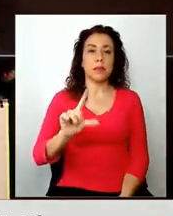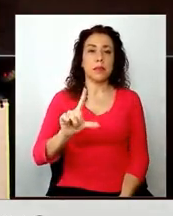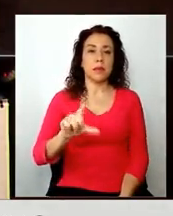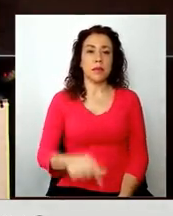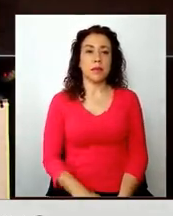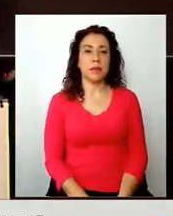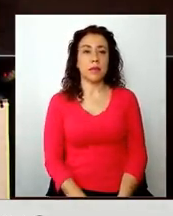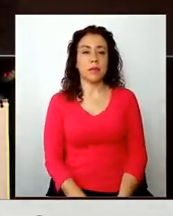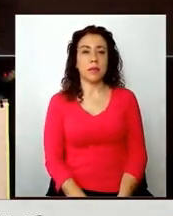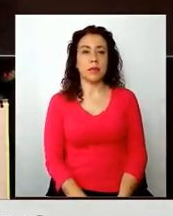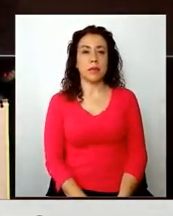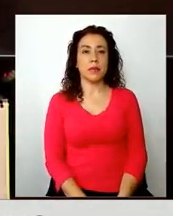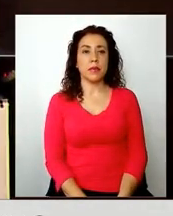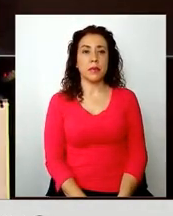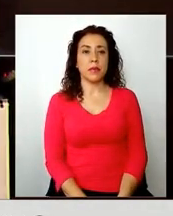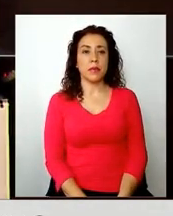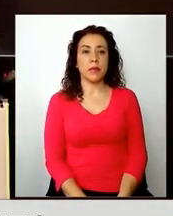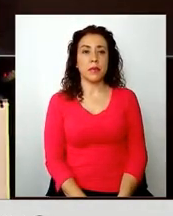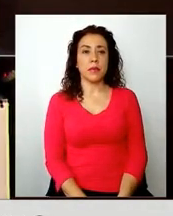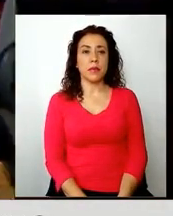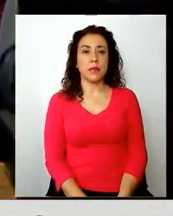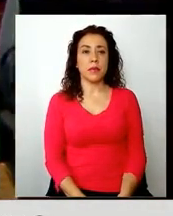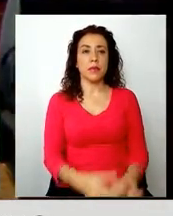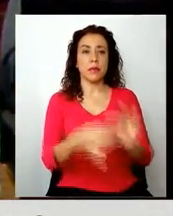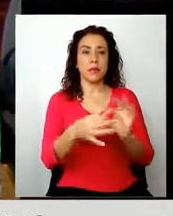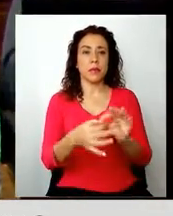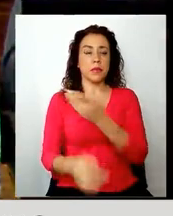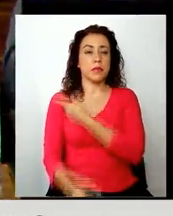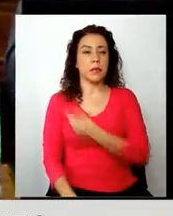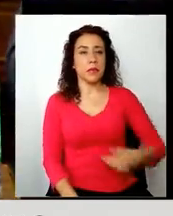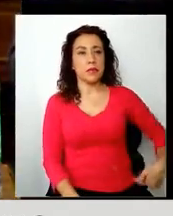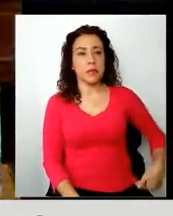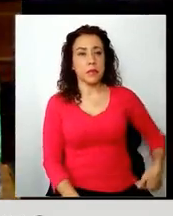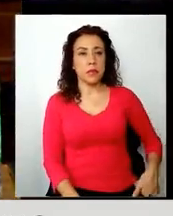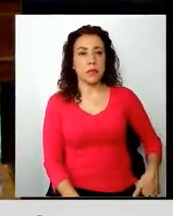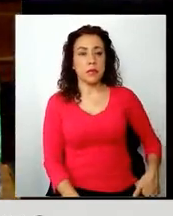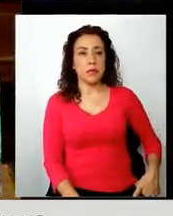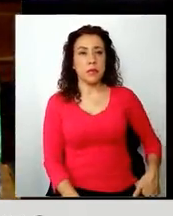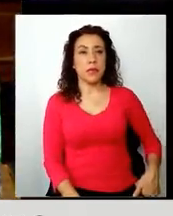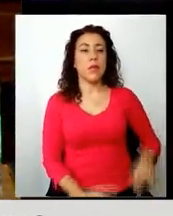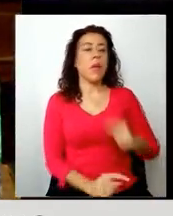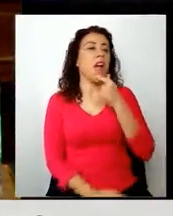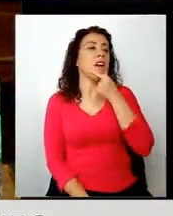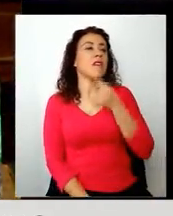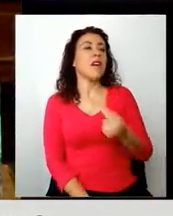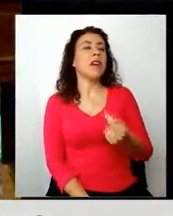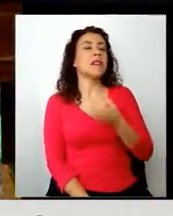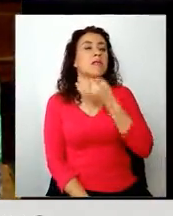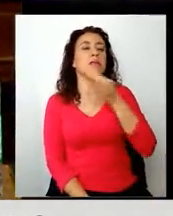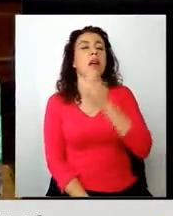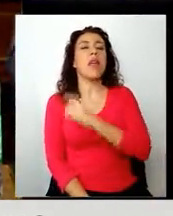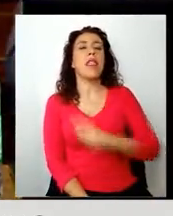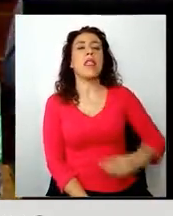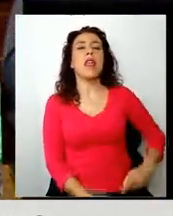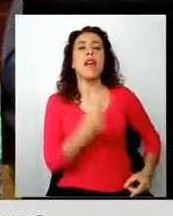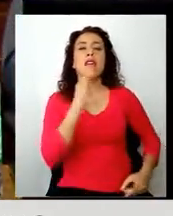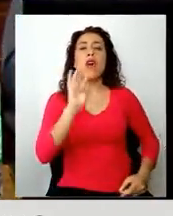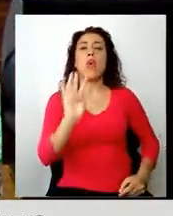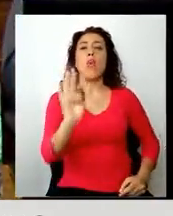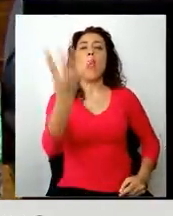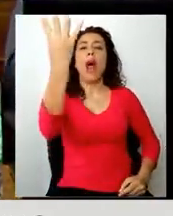Gracias presidente qué fácil es poblar un diputado que vive en la cuarta región de la Industria Del salmón que está en el